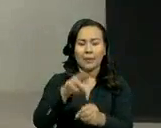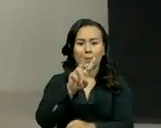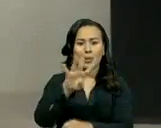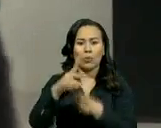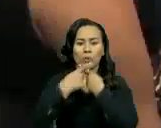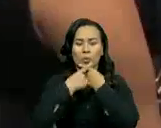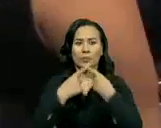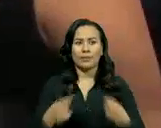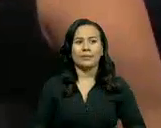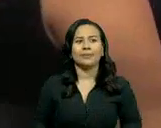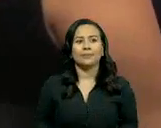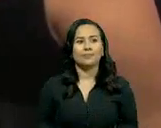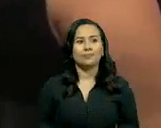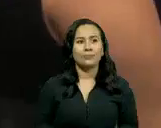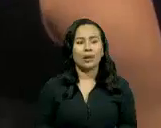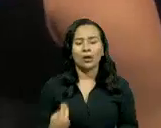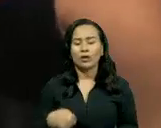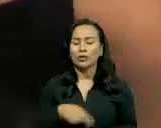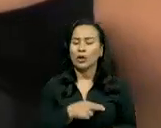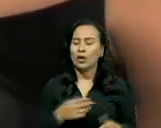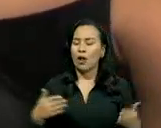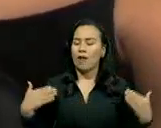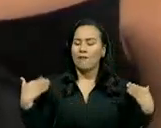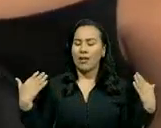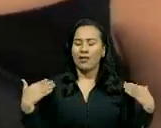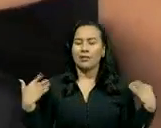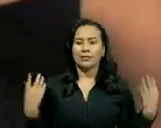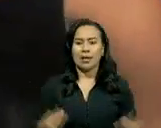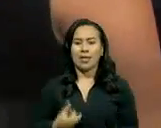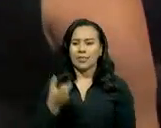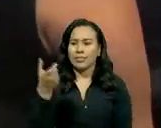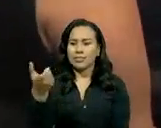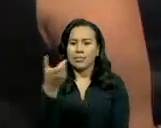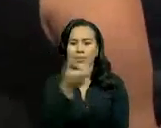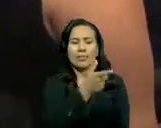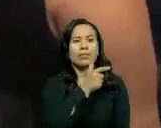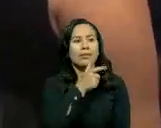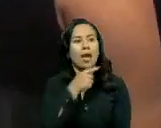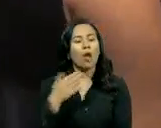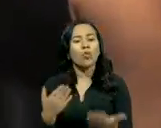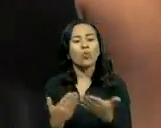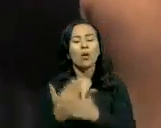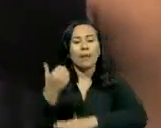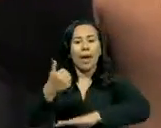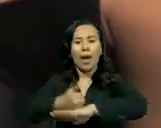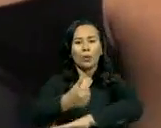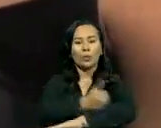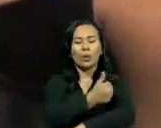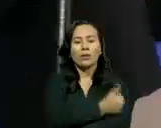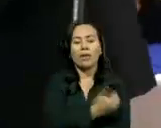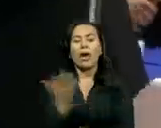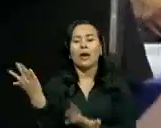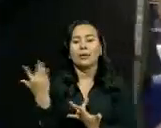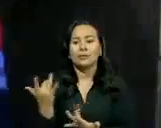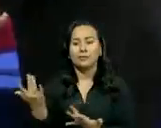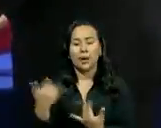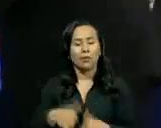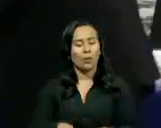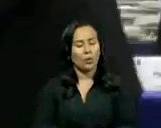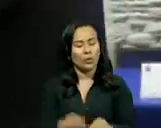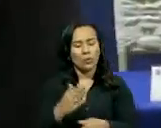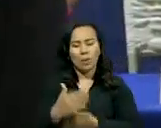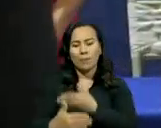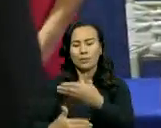24 de marzo. Estamos muy contentos ya de dar las credenciales a las nuevas autoridades y esperamos que sigan ya el